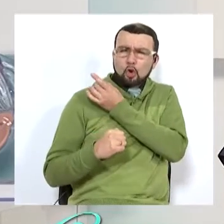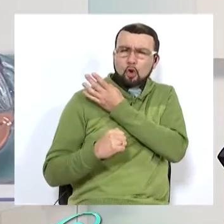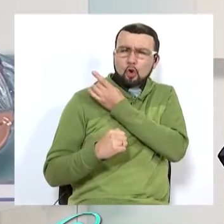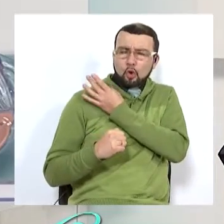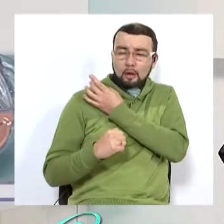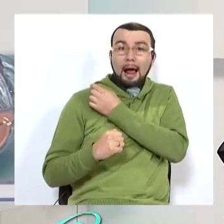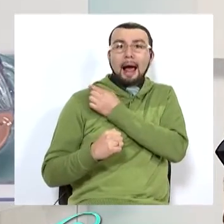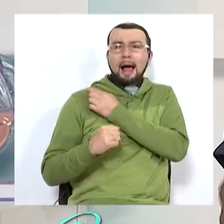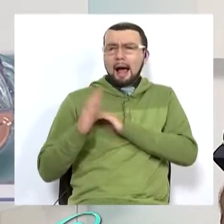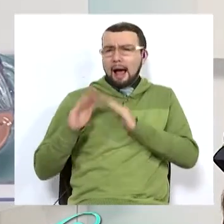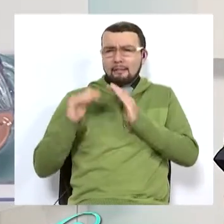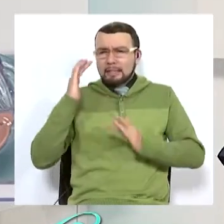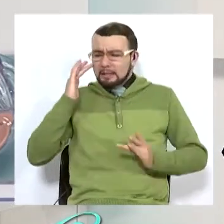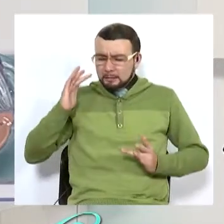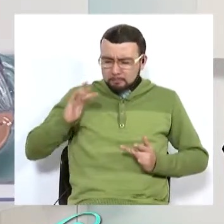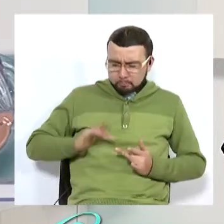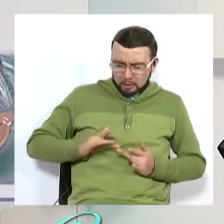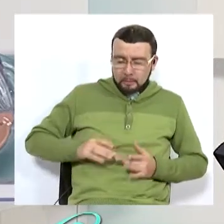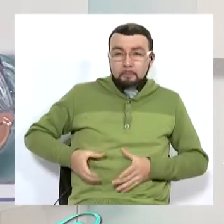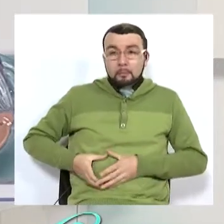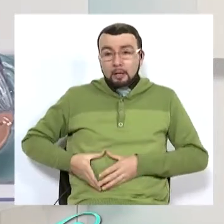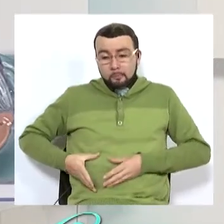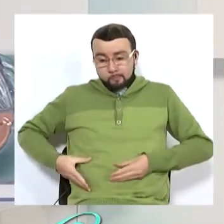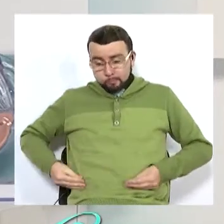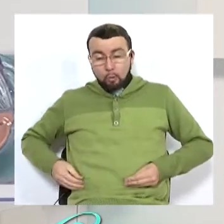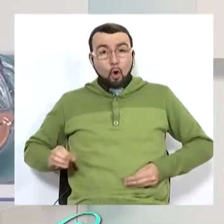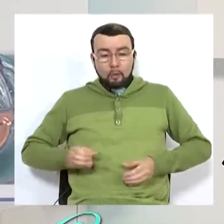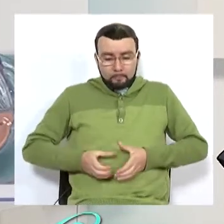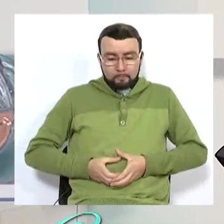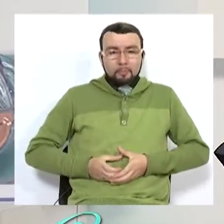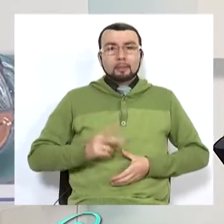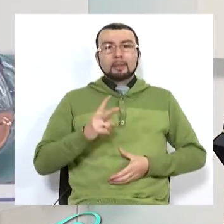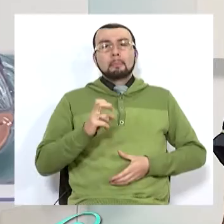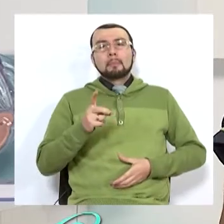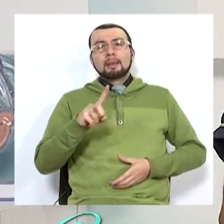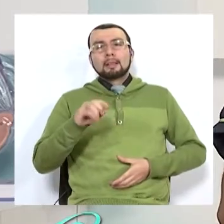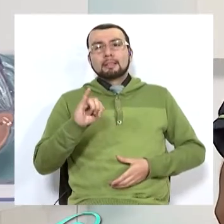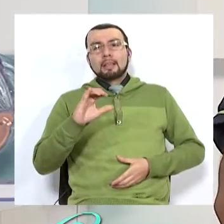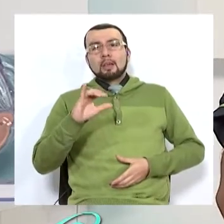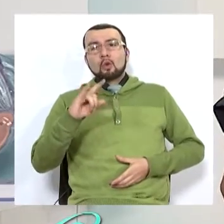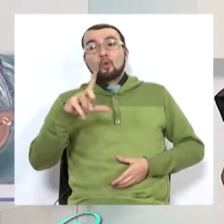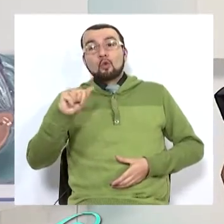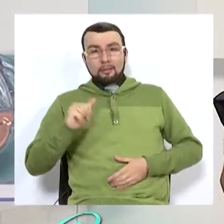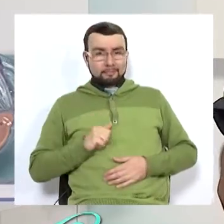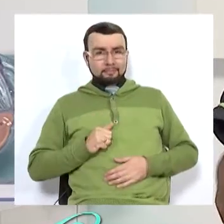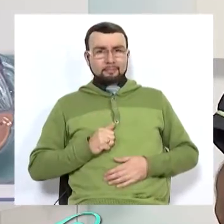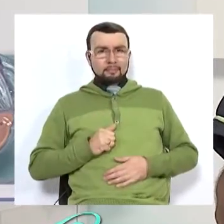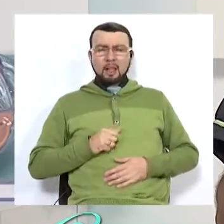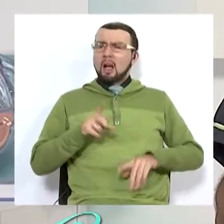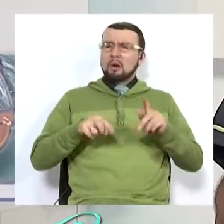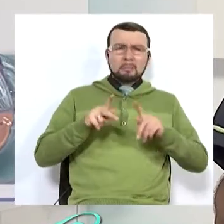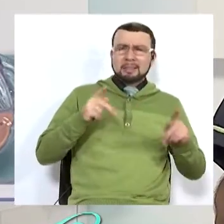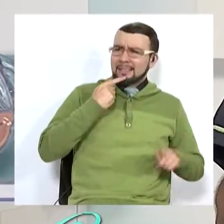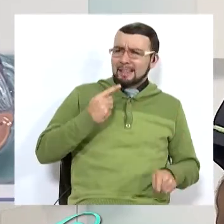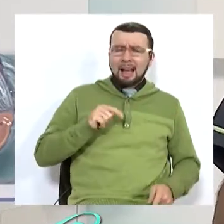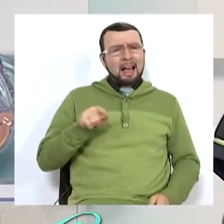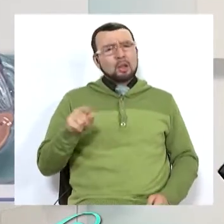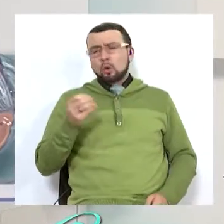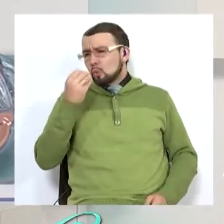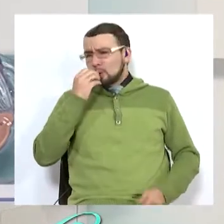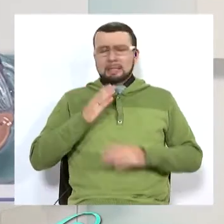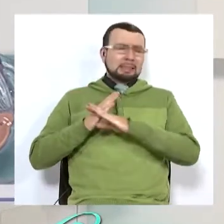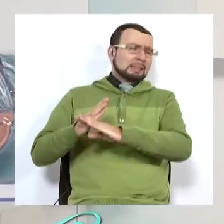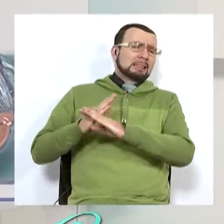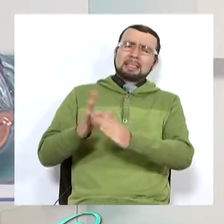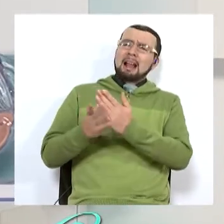de vesícula y de hígado, pero sobre todo de vesícula. A veces entonces la gente habla de intolerancia a comidas